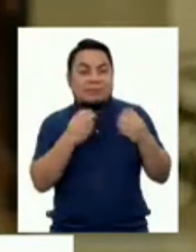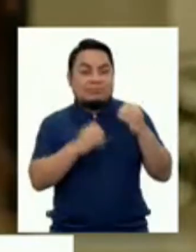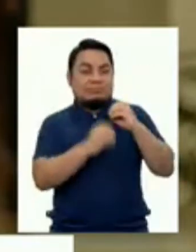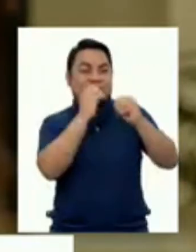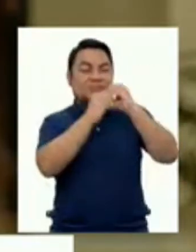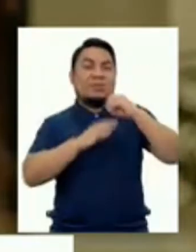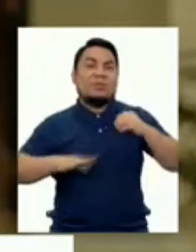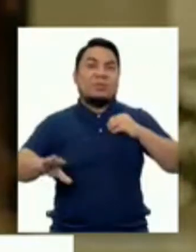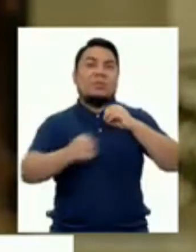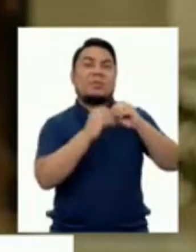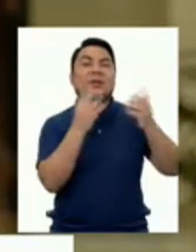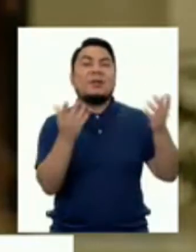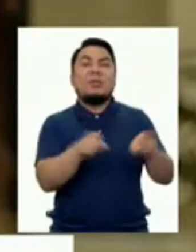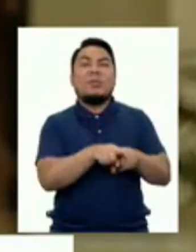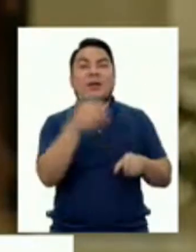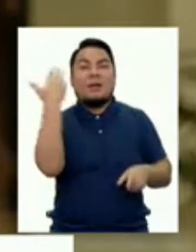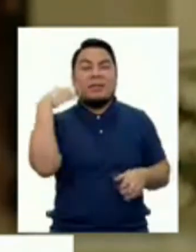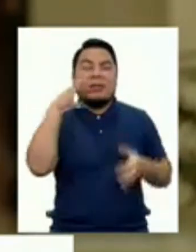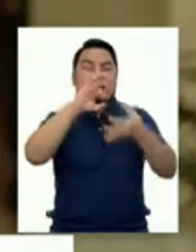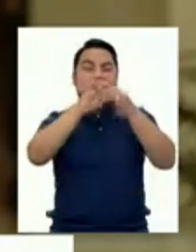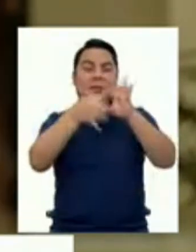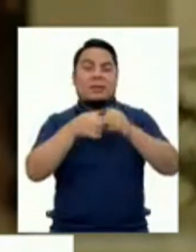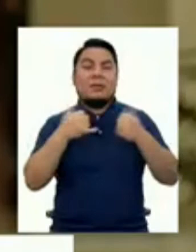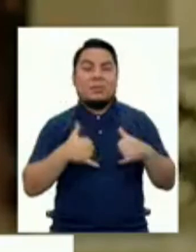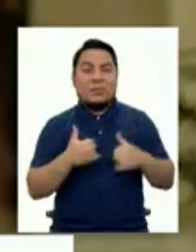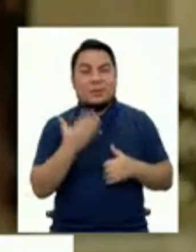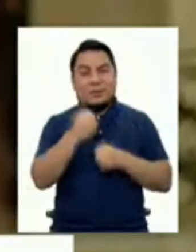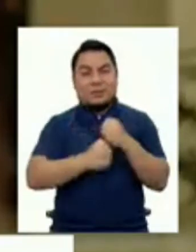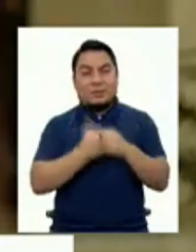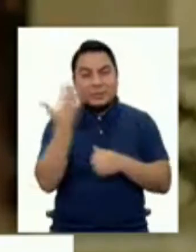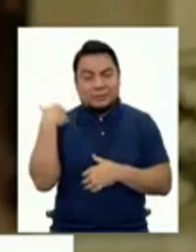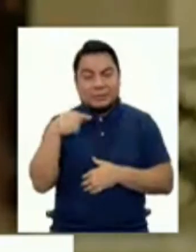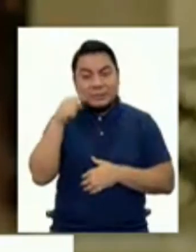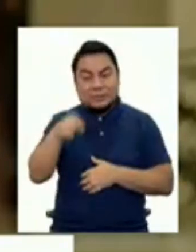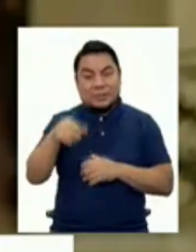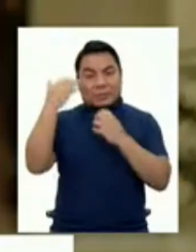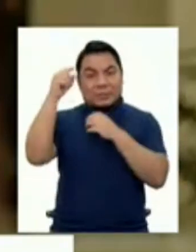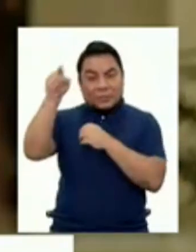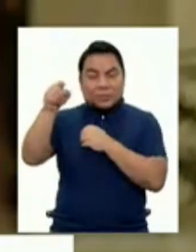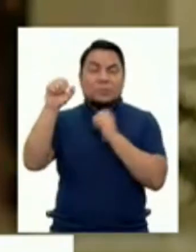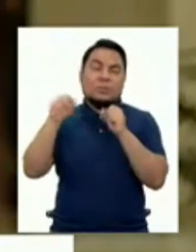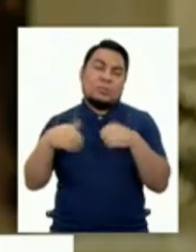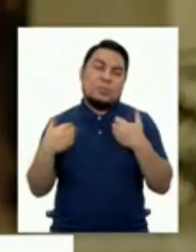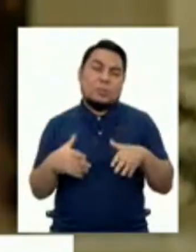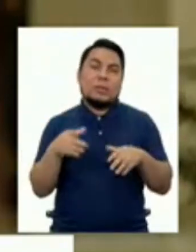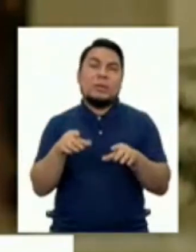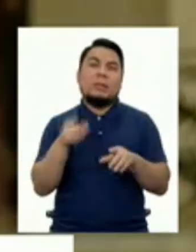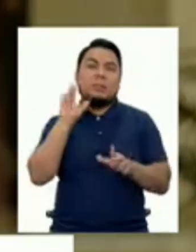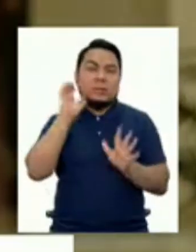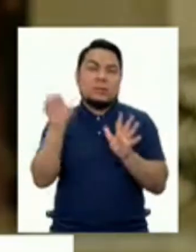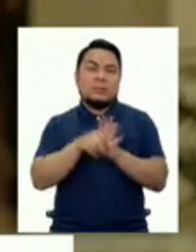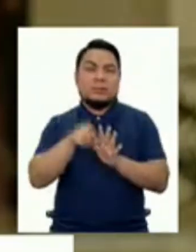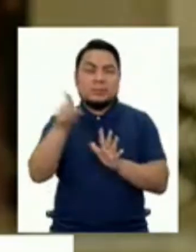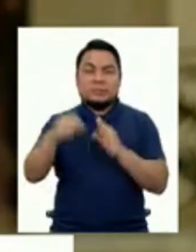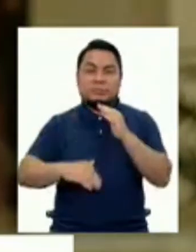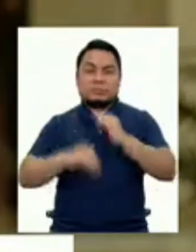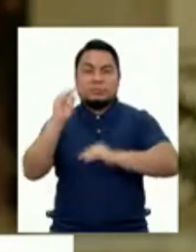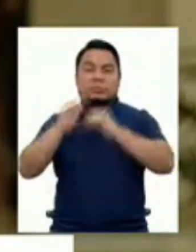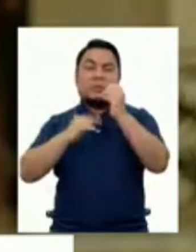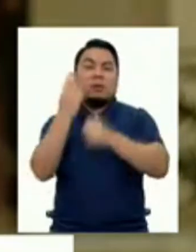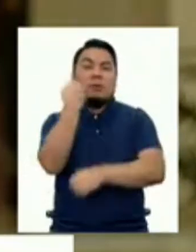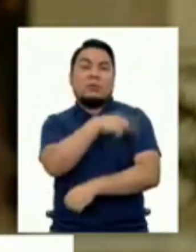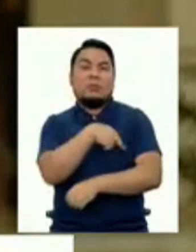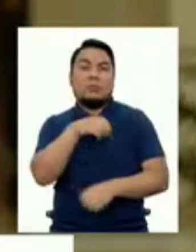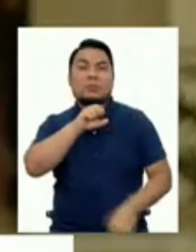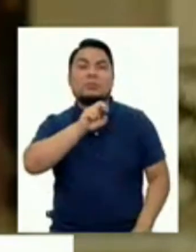construir toda la infraestructura de los Juegos Panamericanos el año pasado. Y que esto en Piura va a tener, por ejemplo, la construcción del hospital